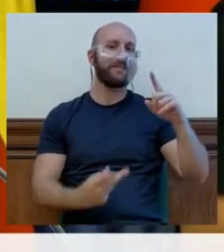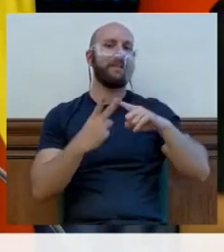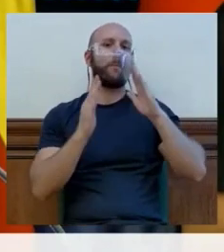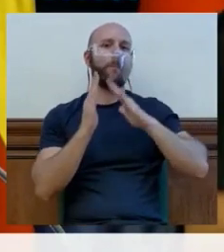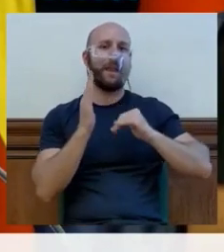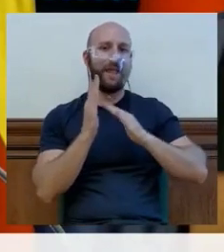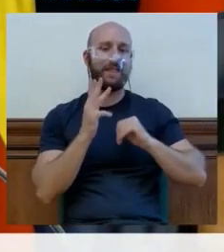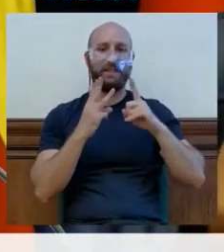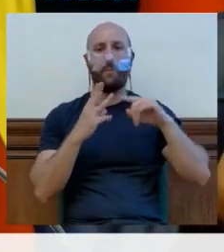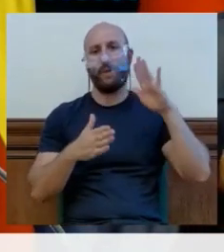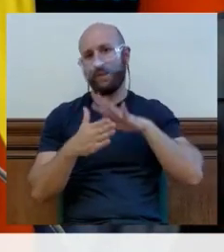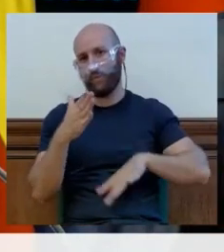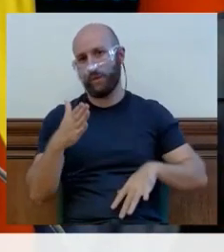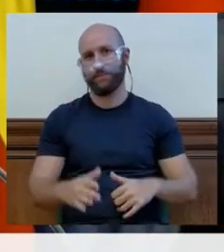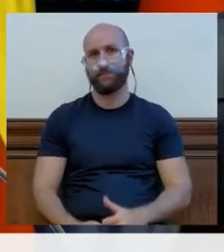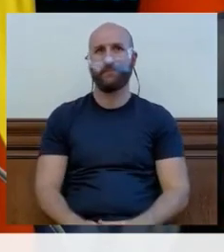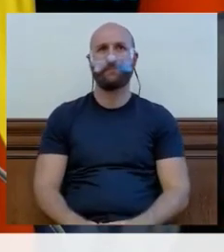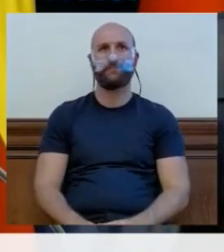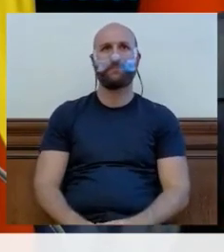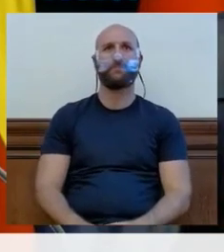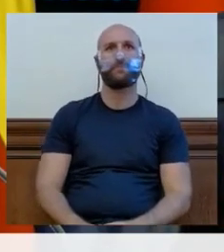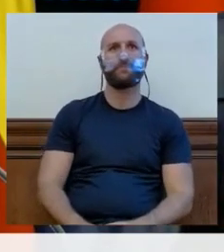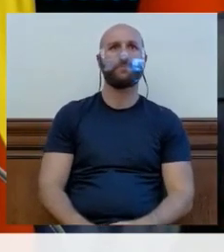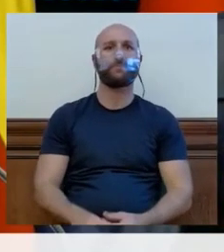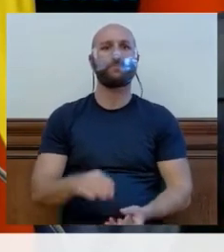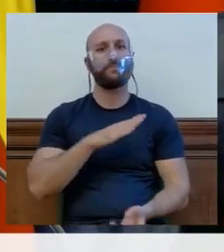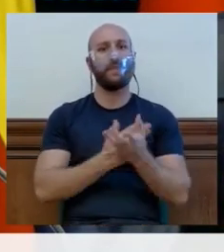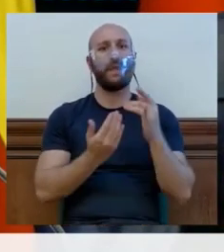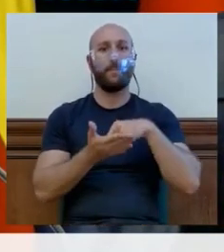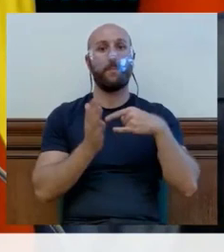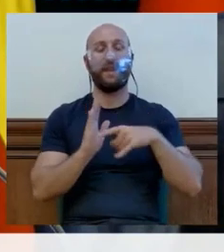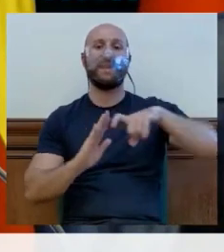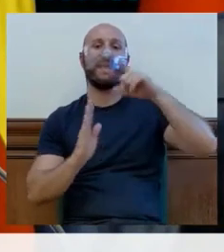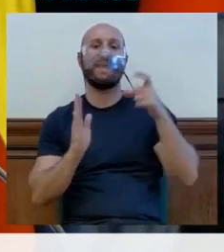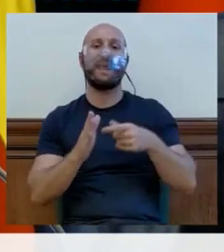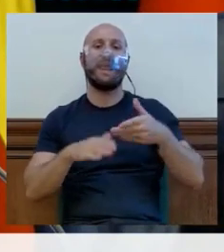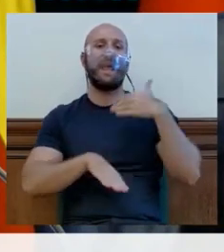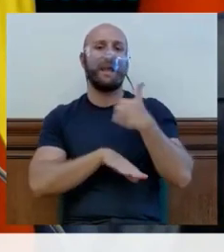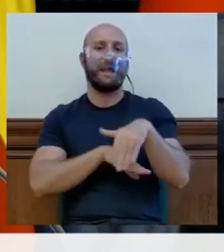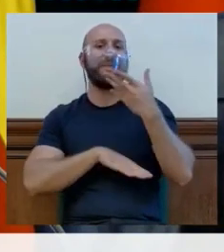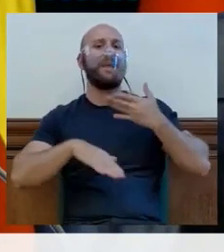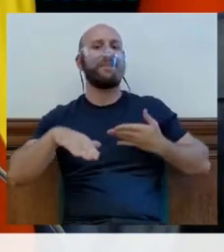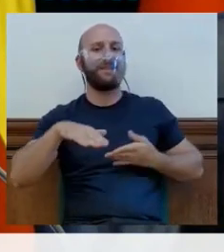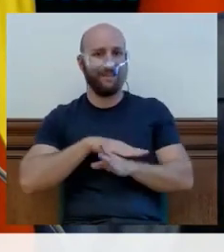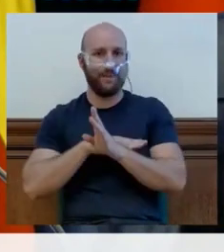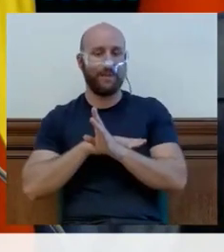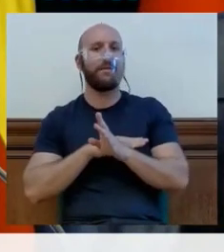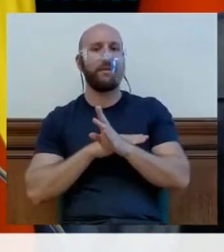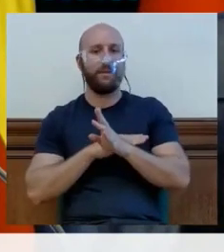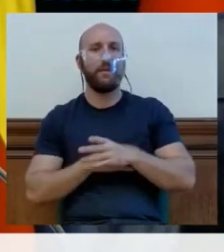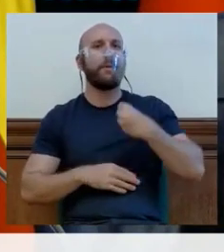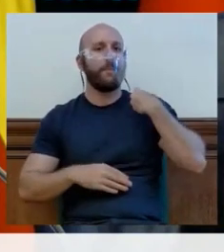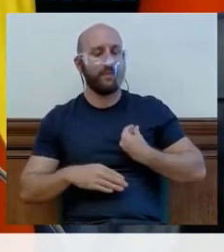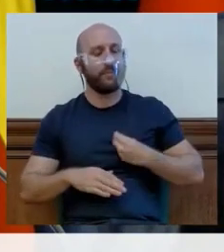como Barcelona. Realizar un plan integral de calles accesibles, que también tiene que ver con la obligatoriedad de cumplir